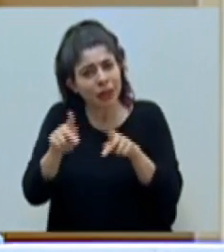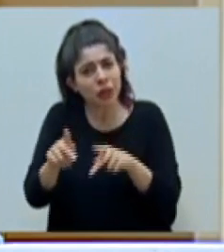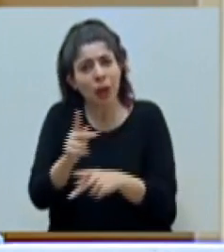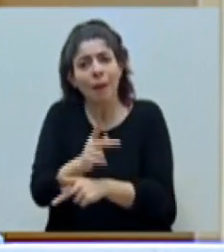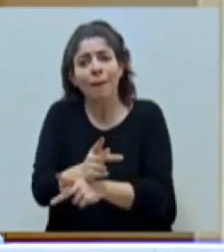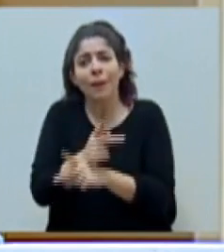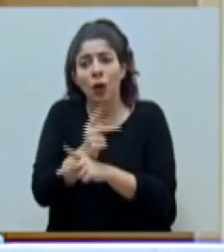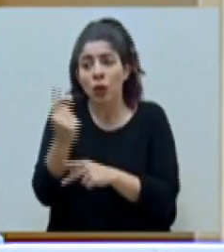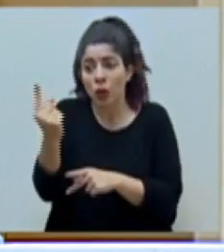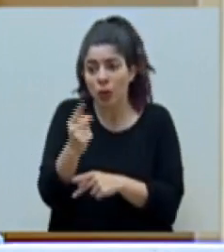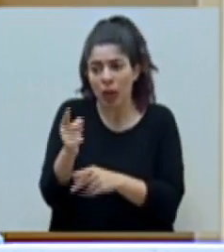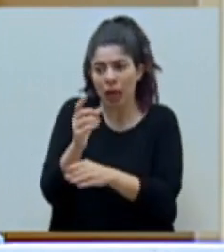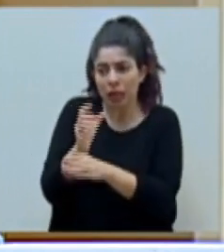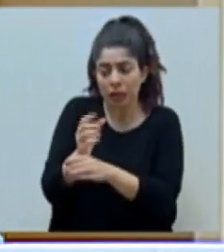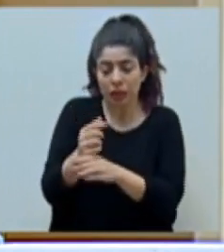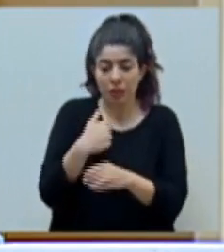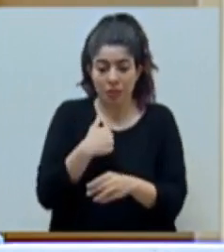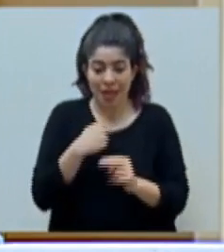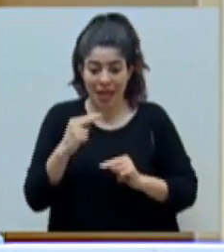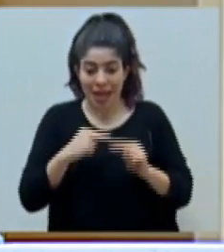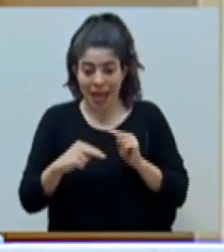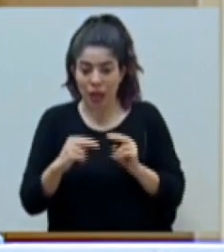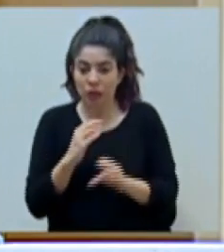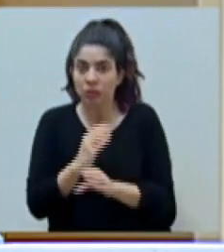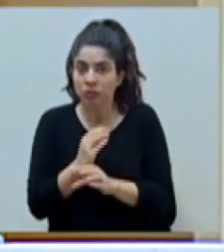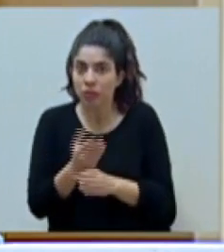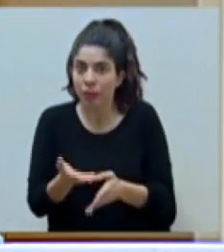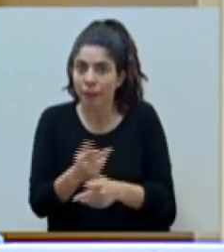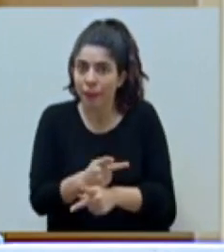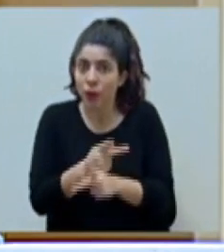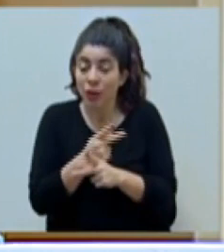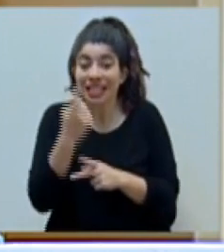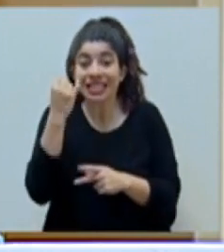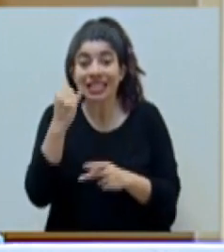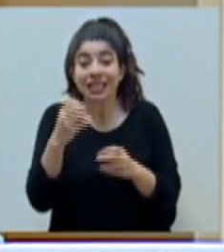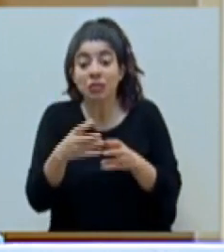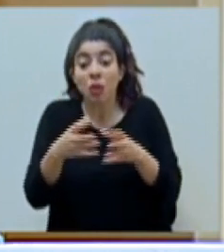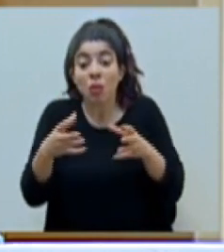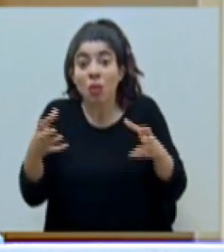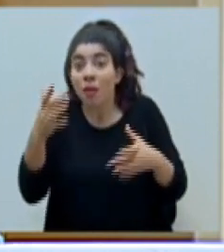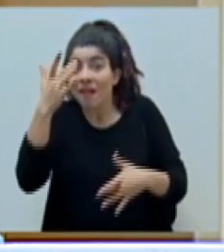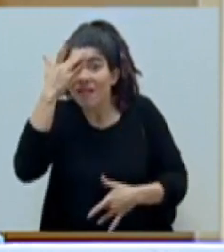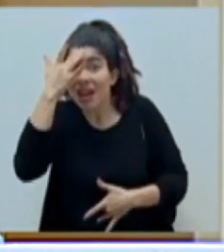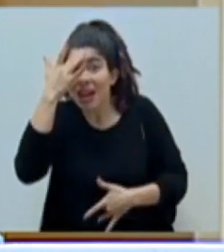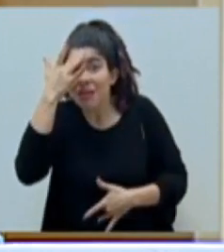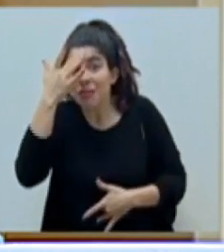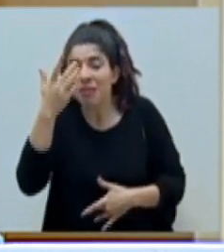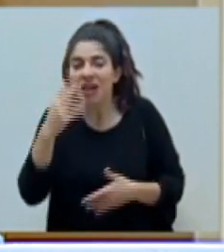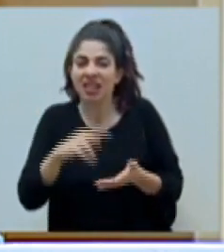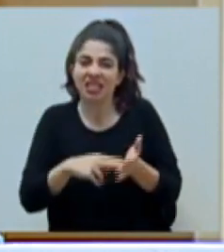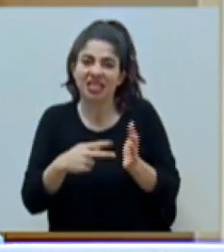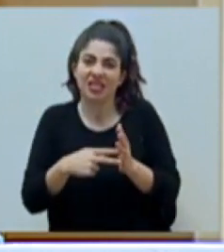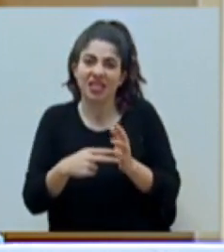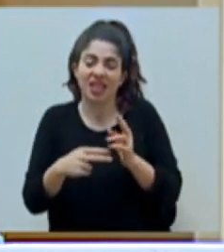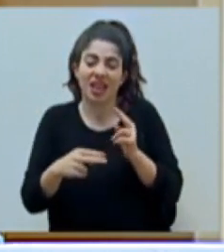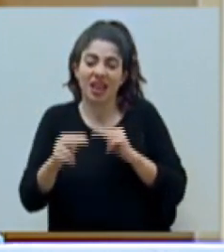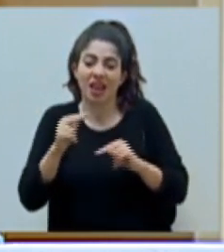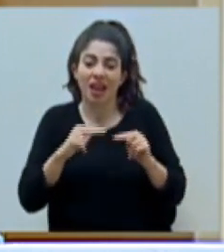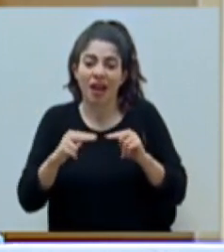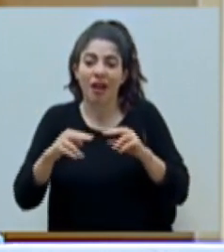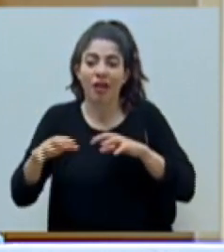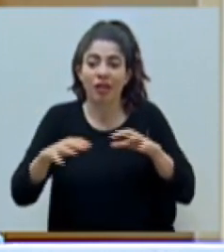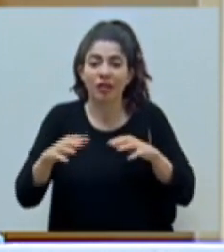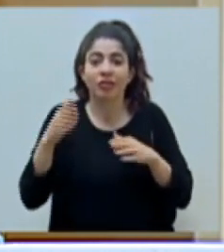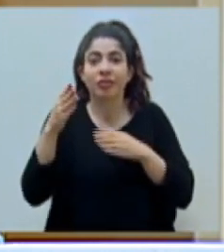proteger también nuestra actividad, nuestro negocio, porque entre más gente enferma, más se va a ir reduciendo la movilidad de